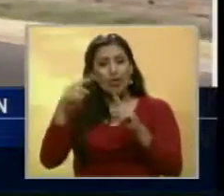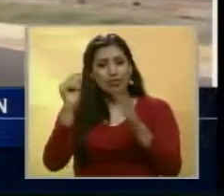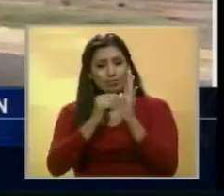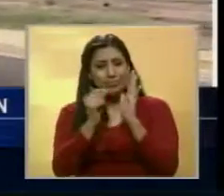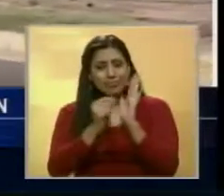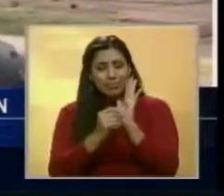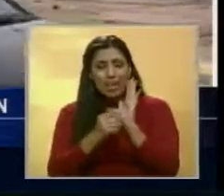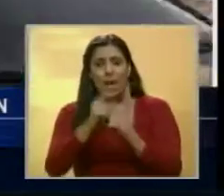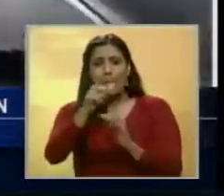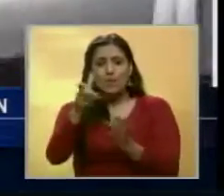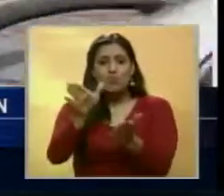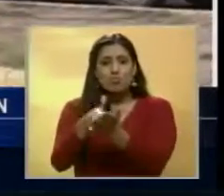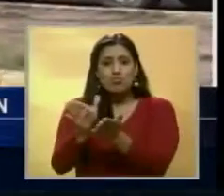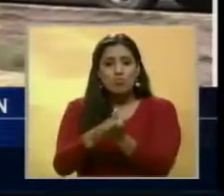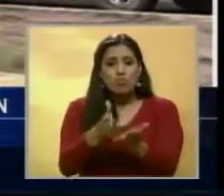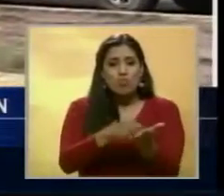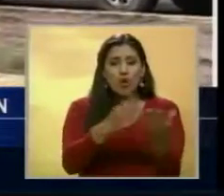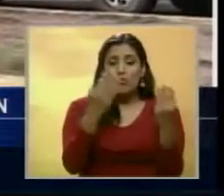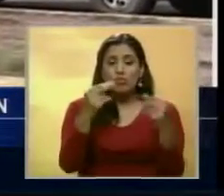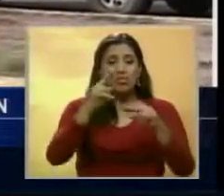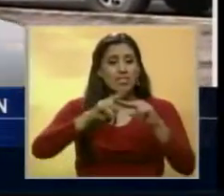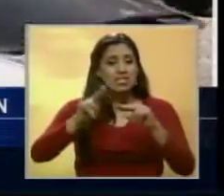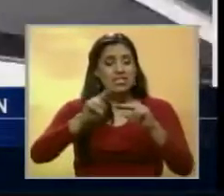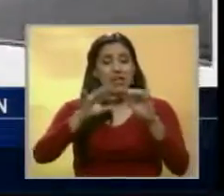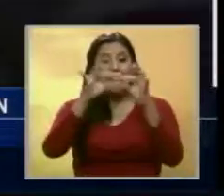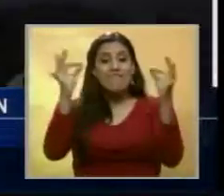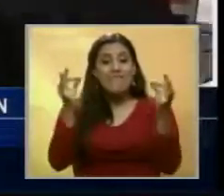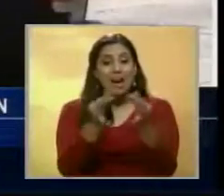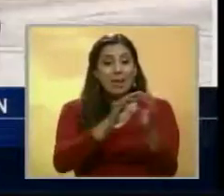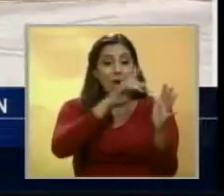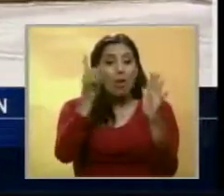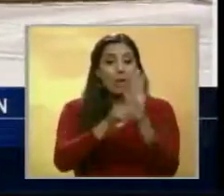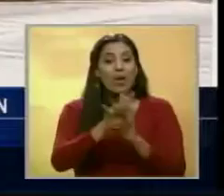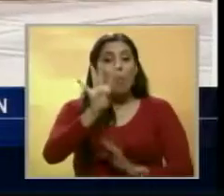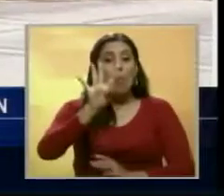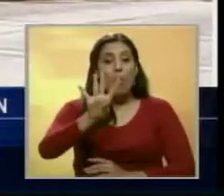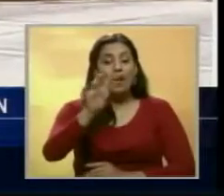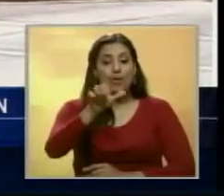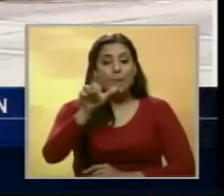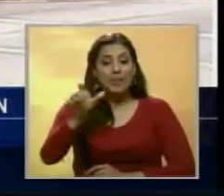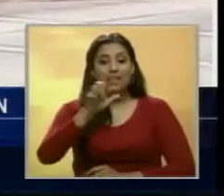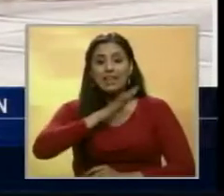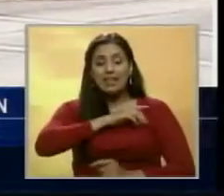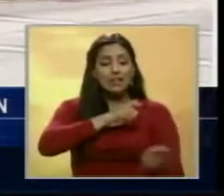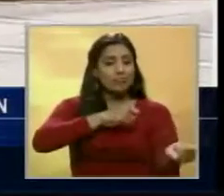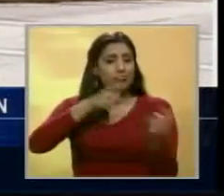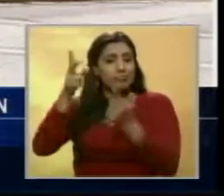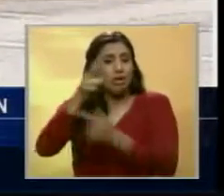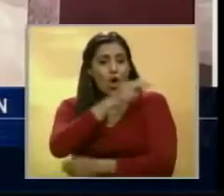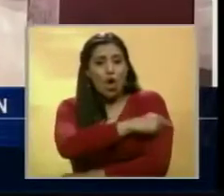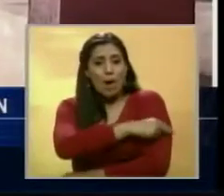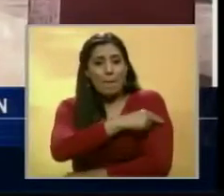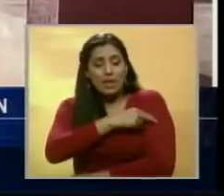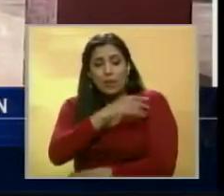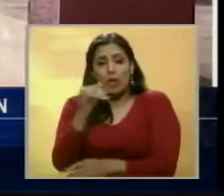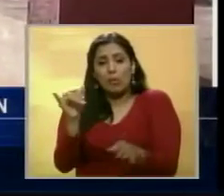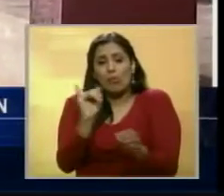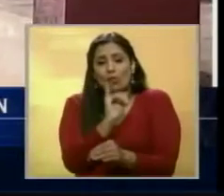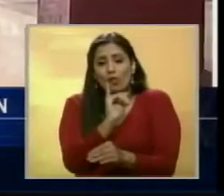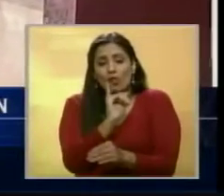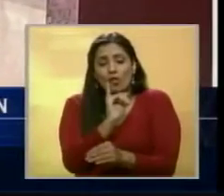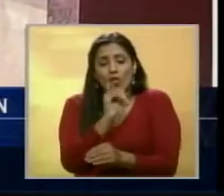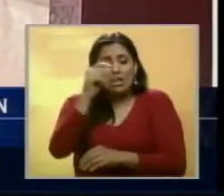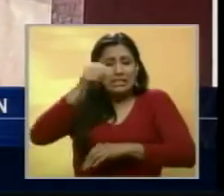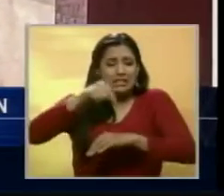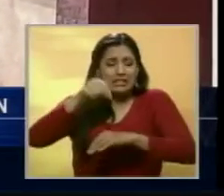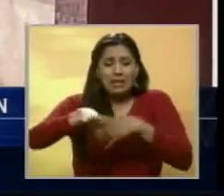en la comunidad, sobre todo en Caracolito, donde una familia completa de 4 miembros tuvieron que ser trasladados a un centro asistencial, donde